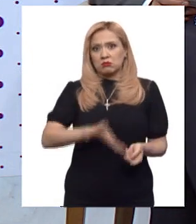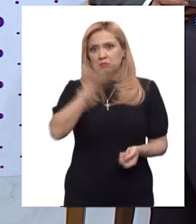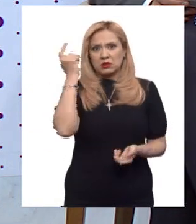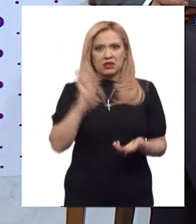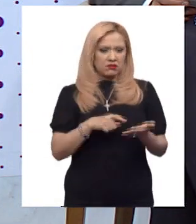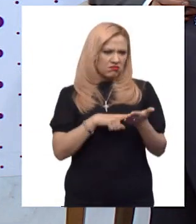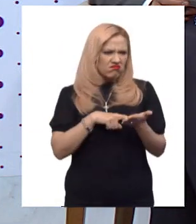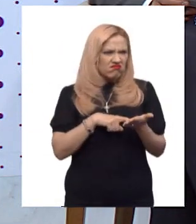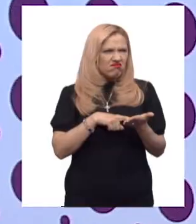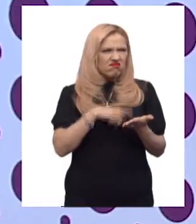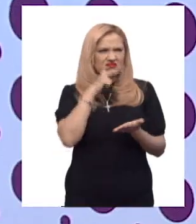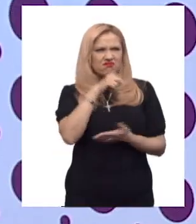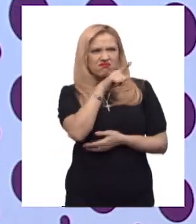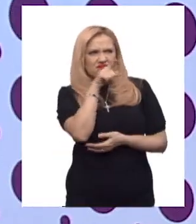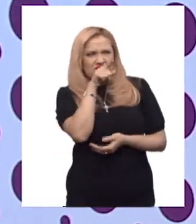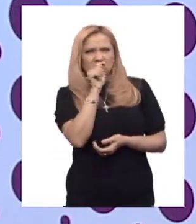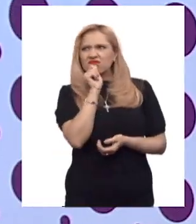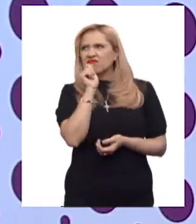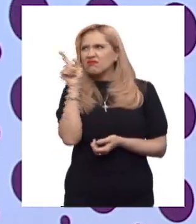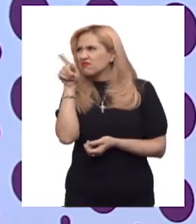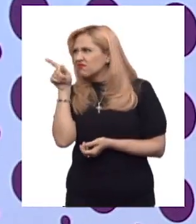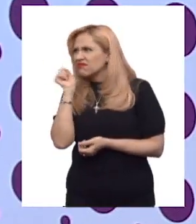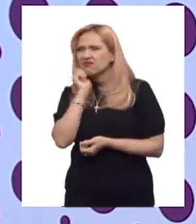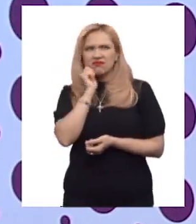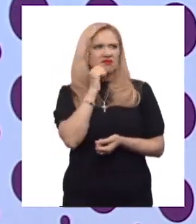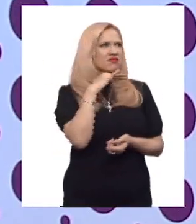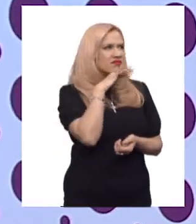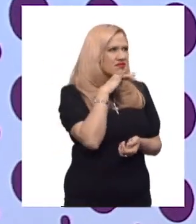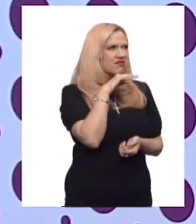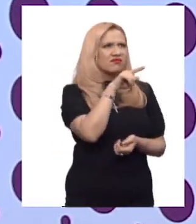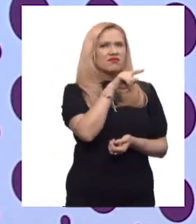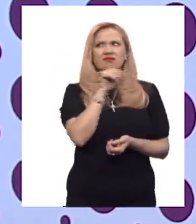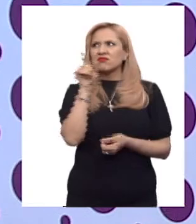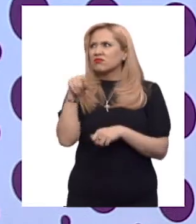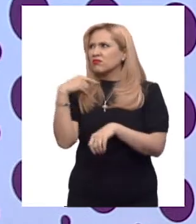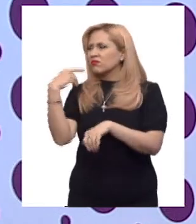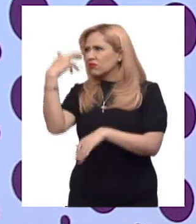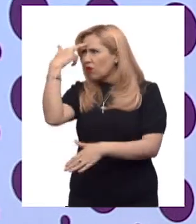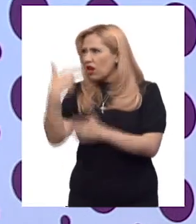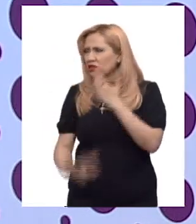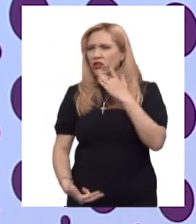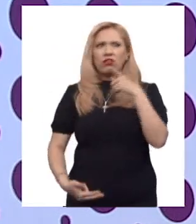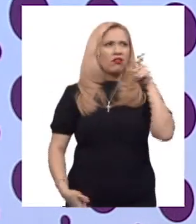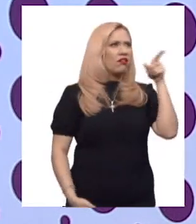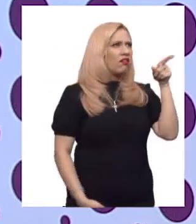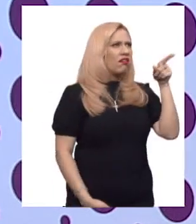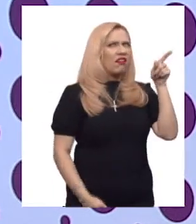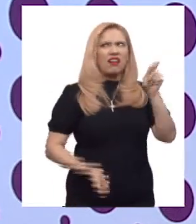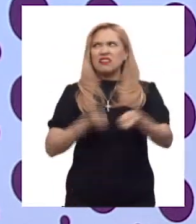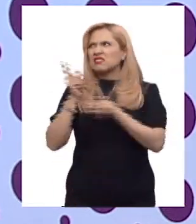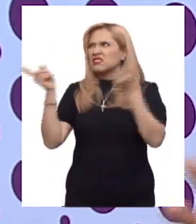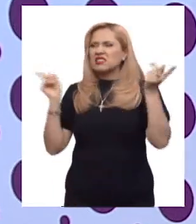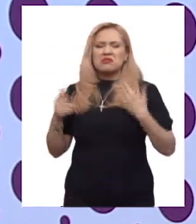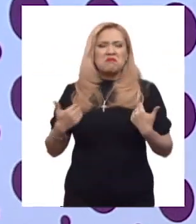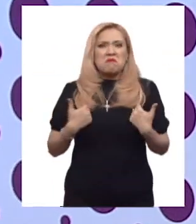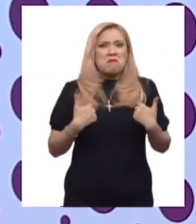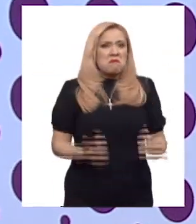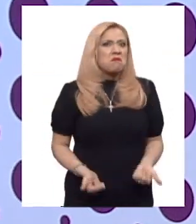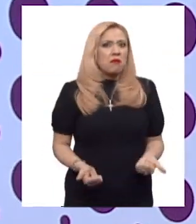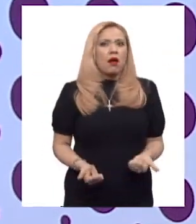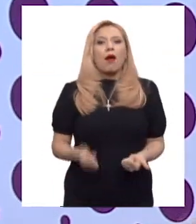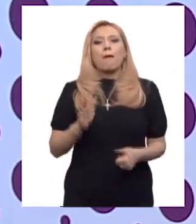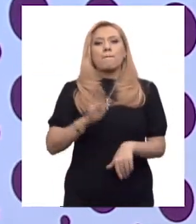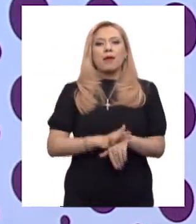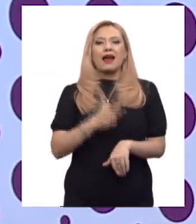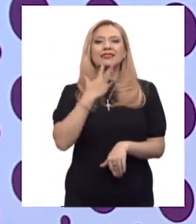irregularidad o puede identificar qué es una violación a derechos humanos o un acto de corrupción, sino tienen que ser canales sencillos que les permitan a ellos realmente alertar de